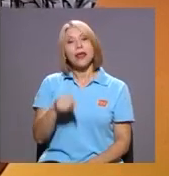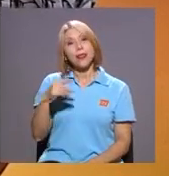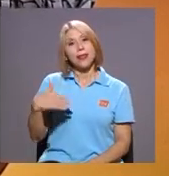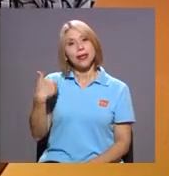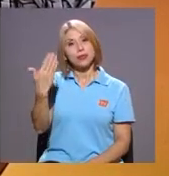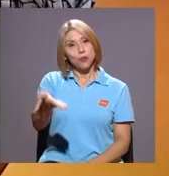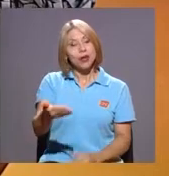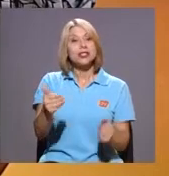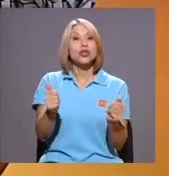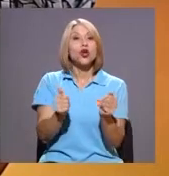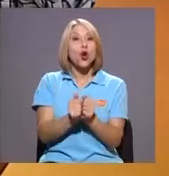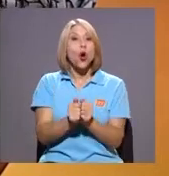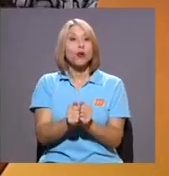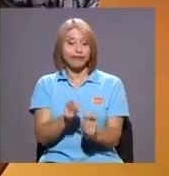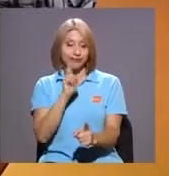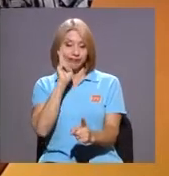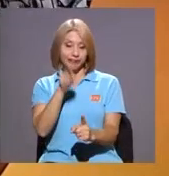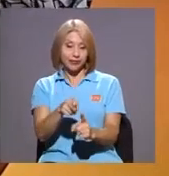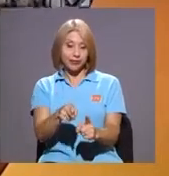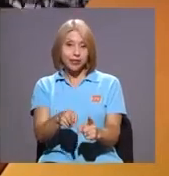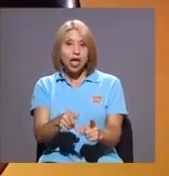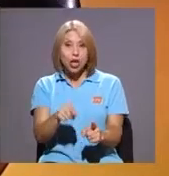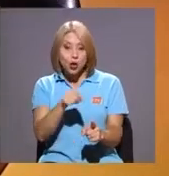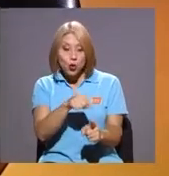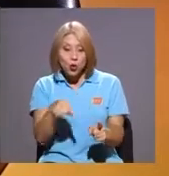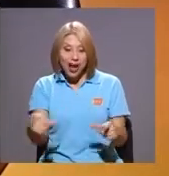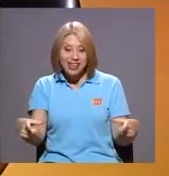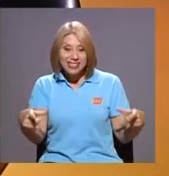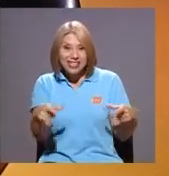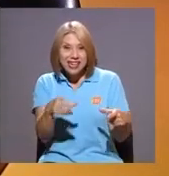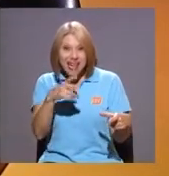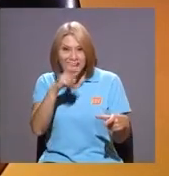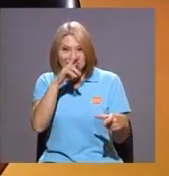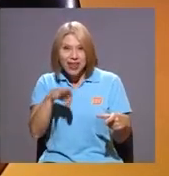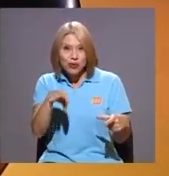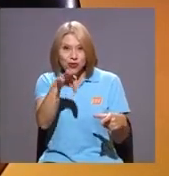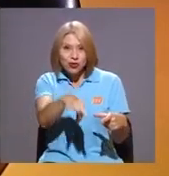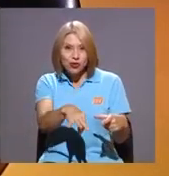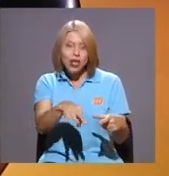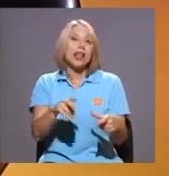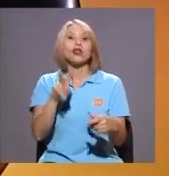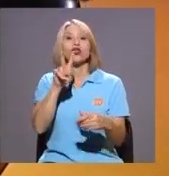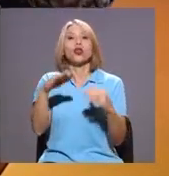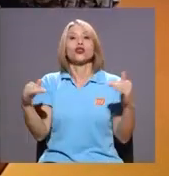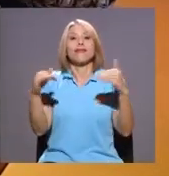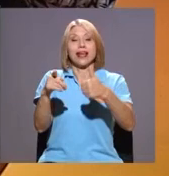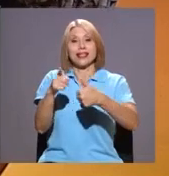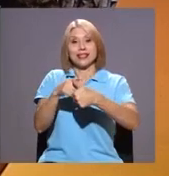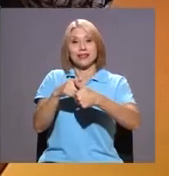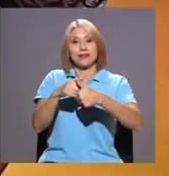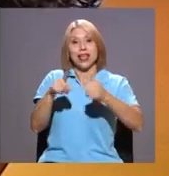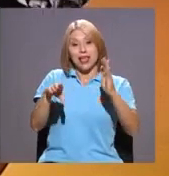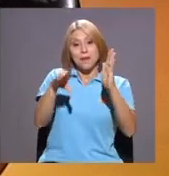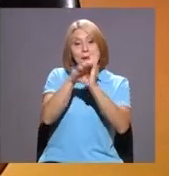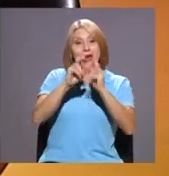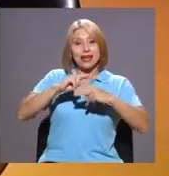después con los criaderos directamente. Entonces teníamos los diferentes niveles, las imágenes satelitales que nos daban información acerca de la